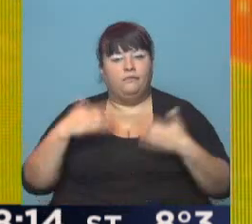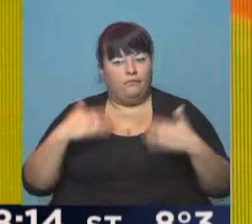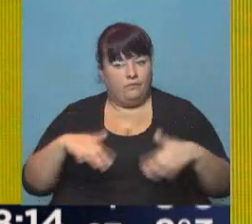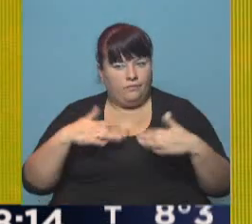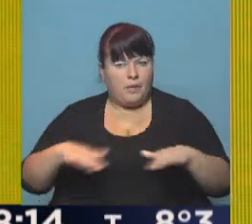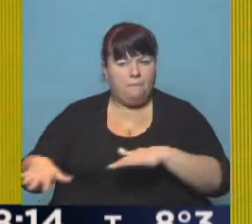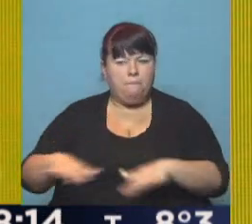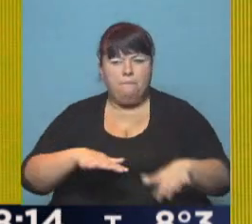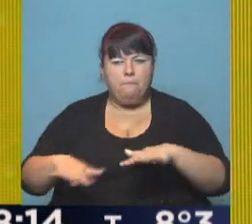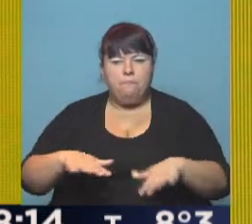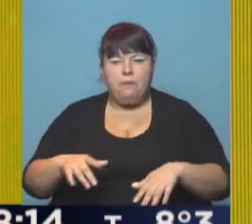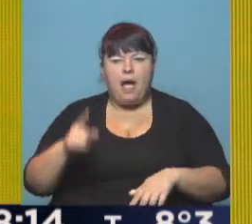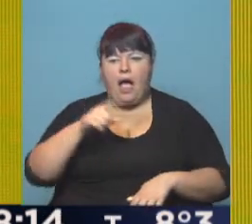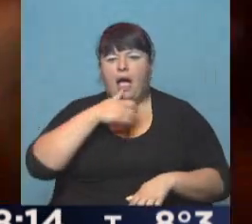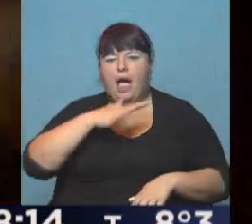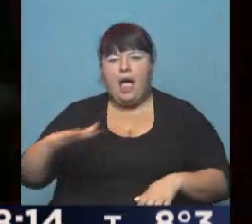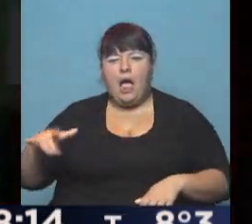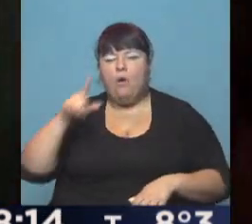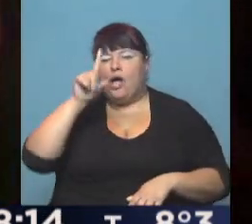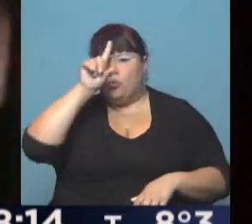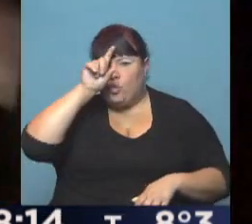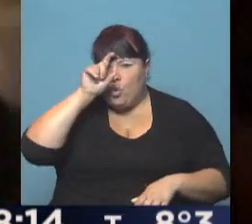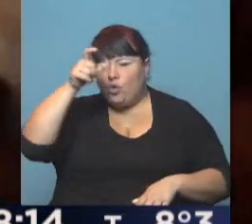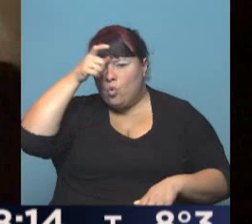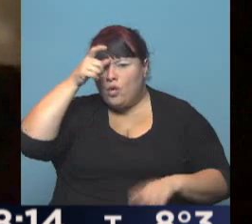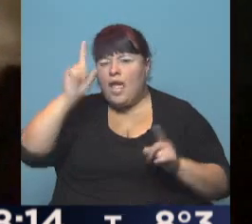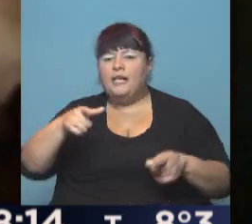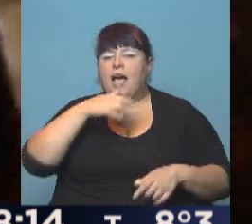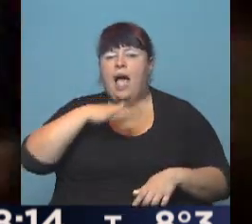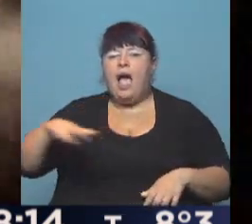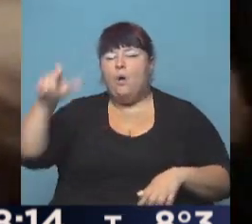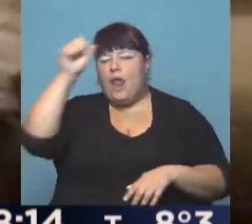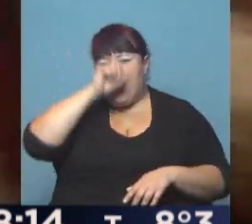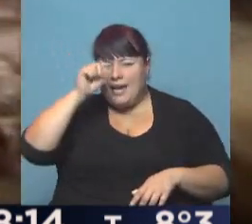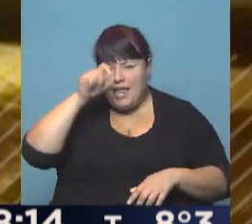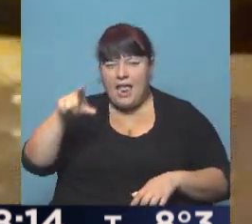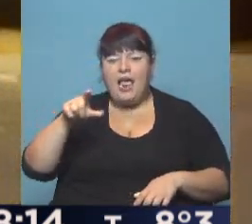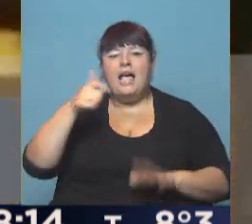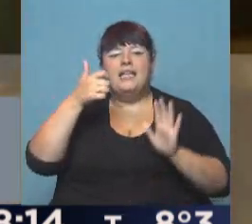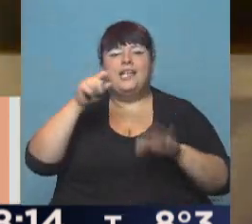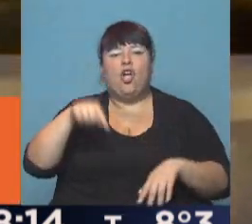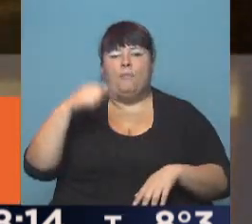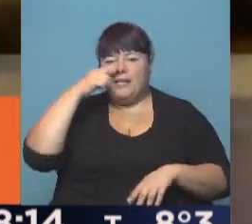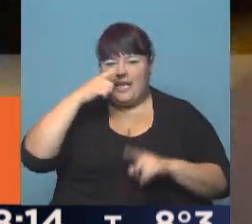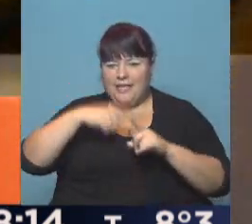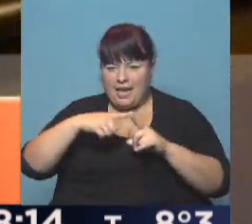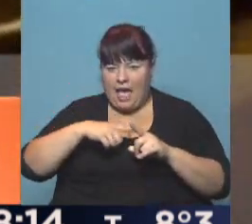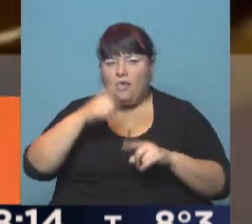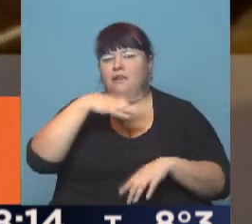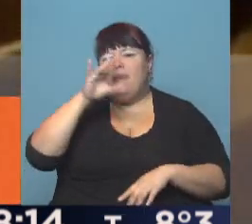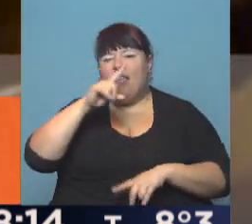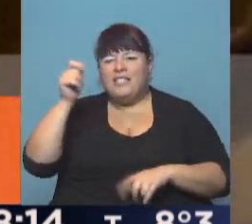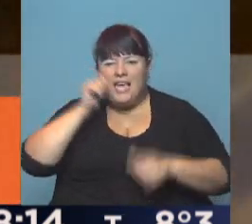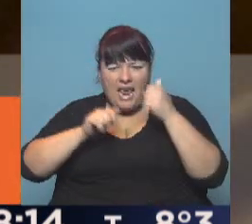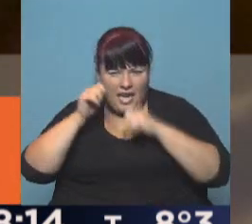Fortísimo terremoto en la costa Egea de Turquía y también en la isla griega de Kos. 6.7 grados, cientos de